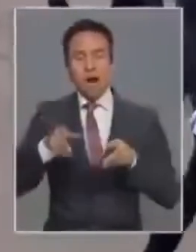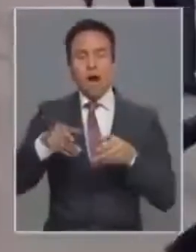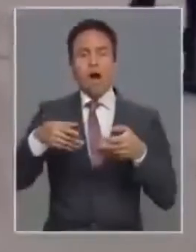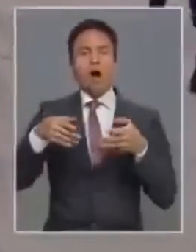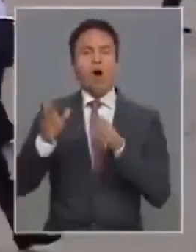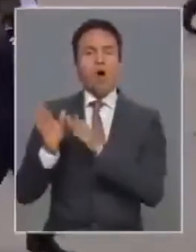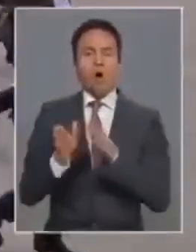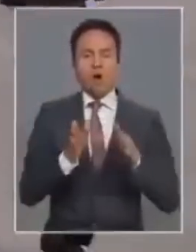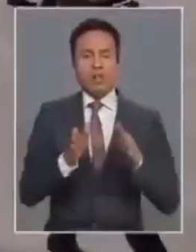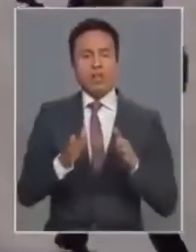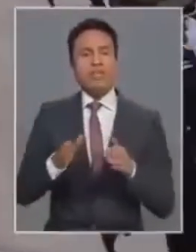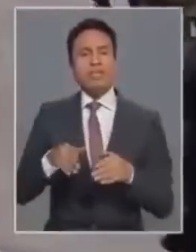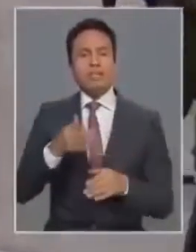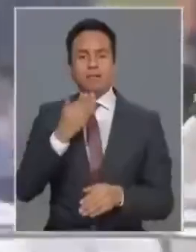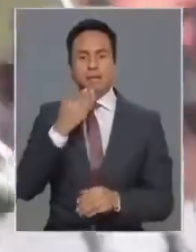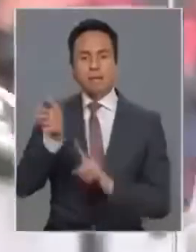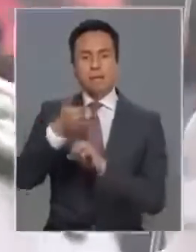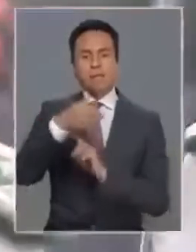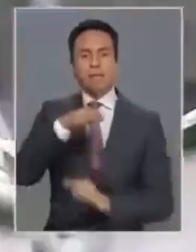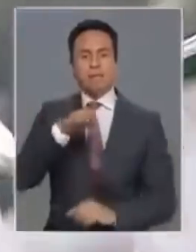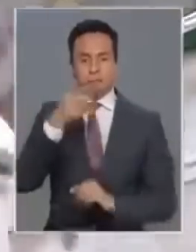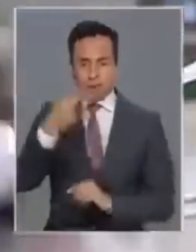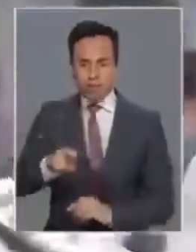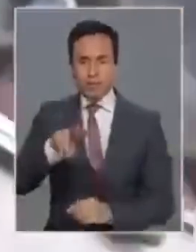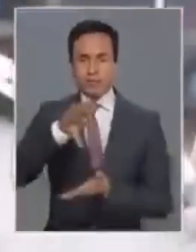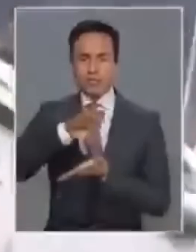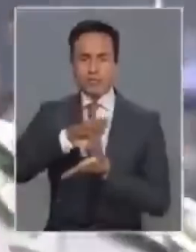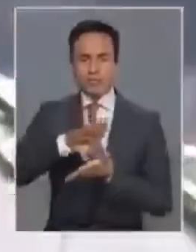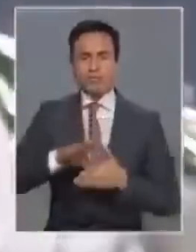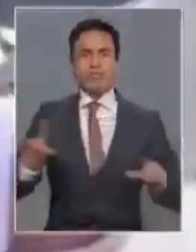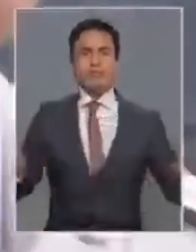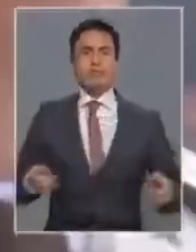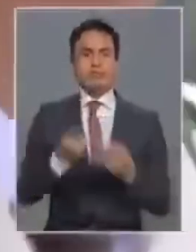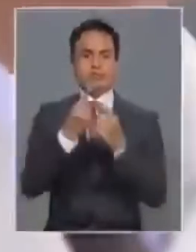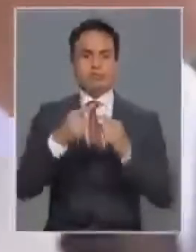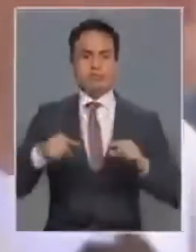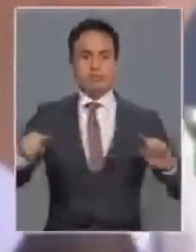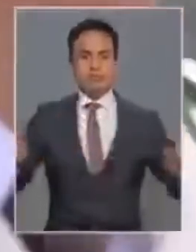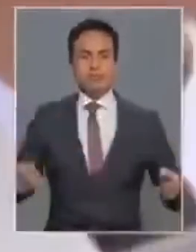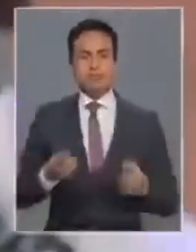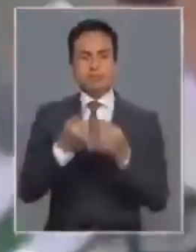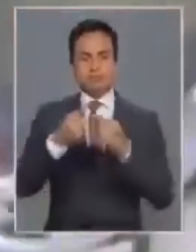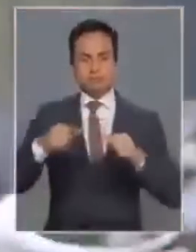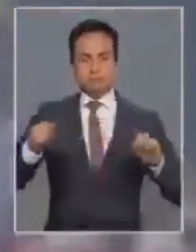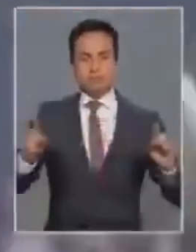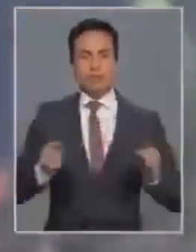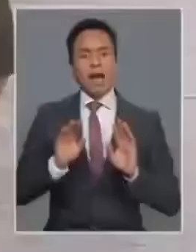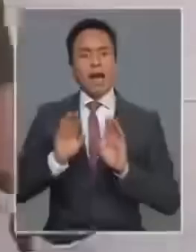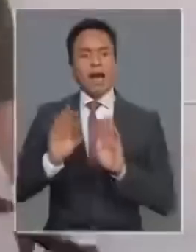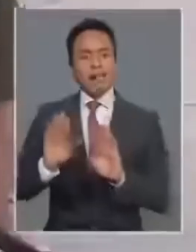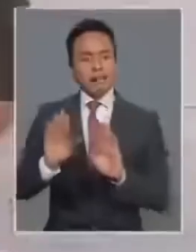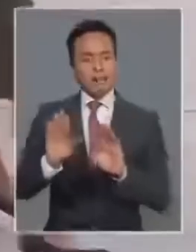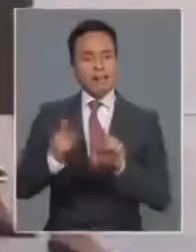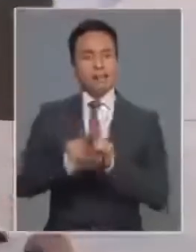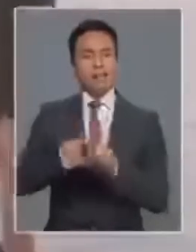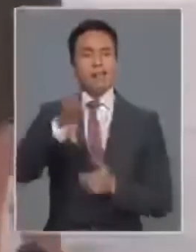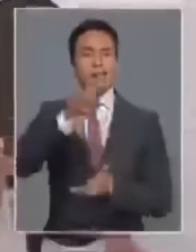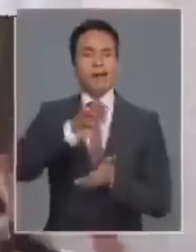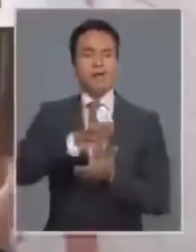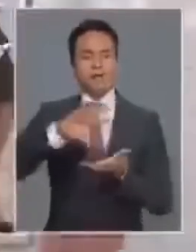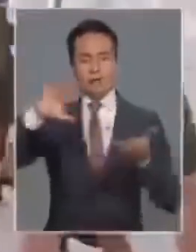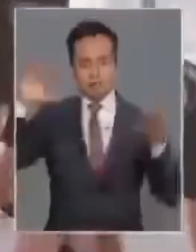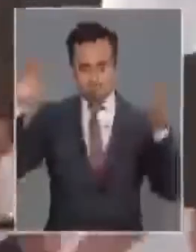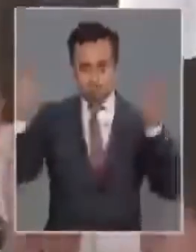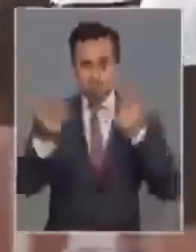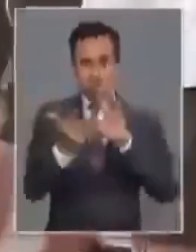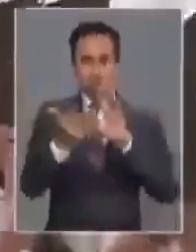y patria. ¡Ah, qué bien! De Ecuador también van para allá, becado, ¿no? Ha ocurrido en nuestro país y en el